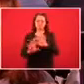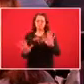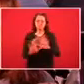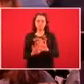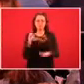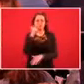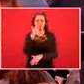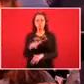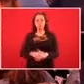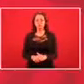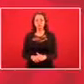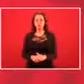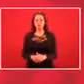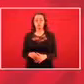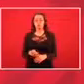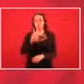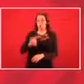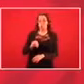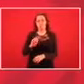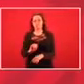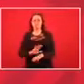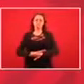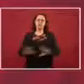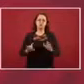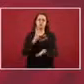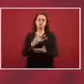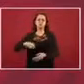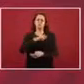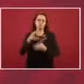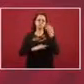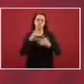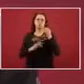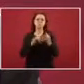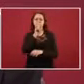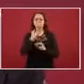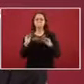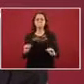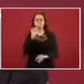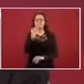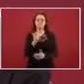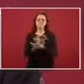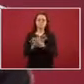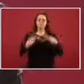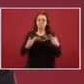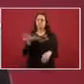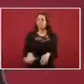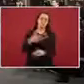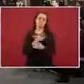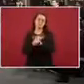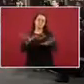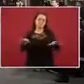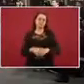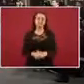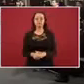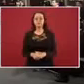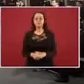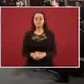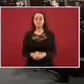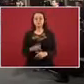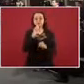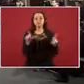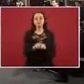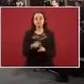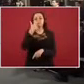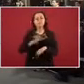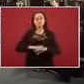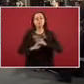Y no se descarta nada, nada más no promoverlo, esperar a que la misma sociedad sea la que decida. Además, quiero también aclarar esto